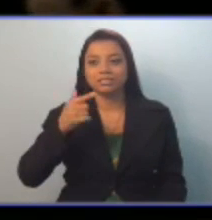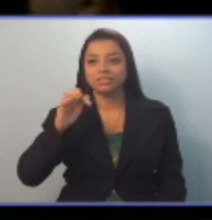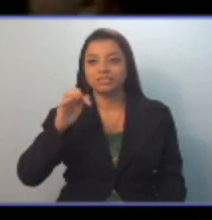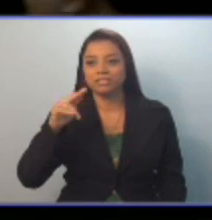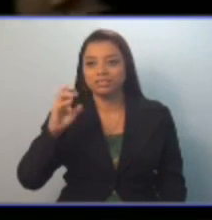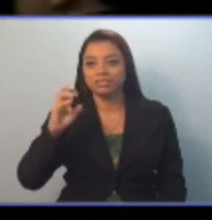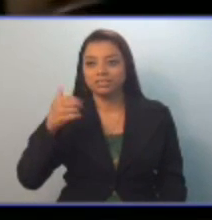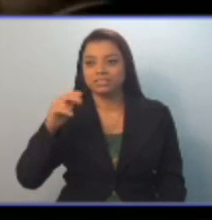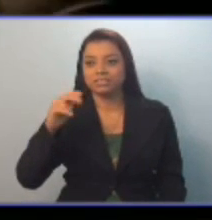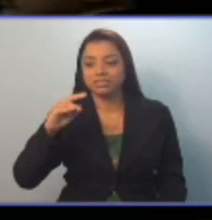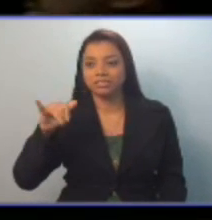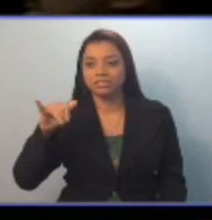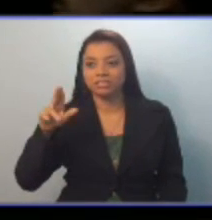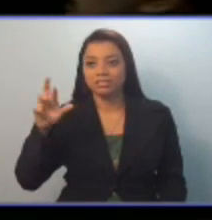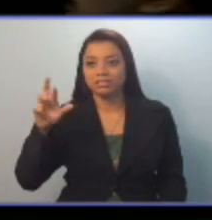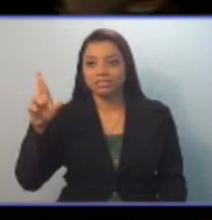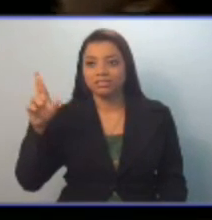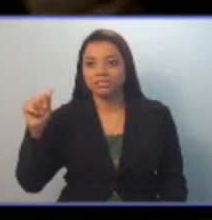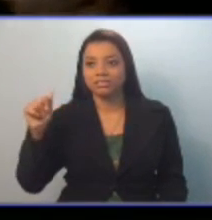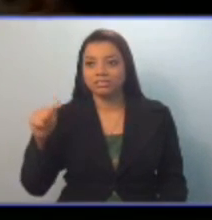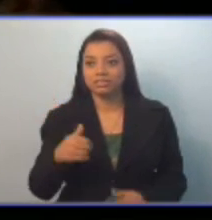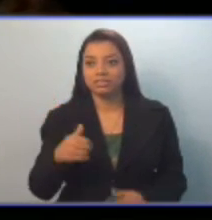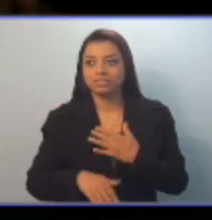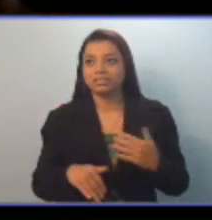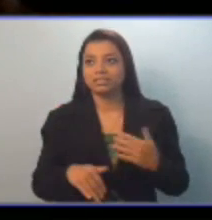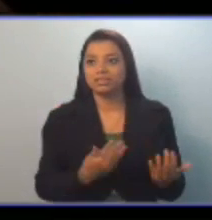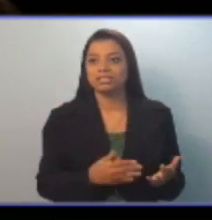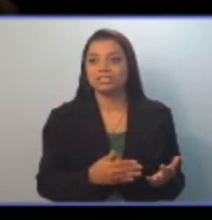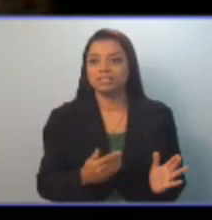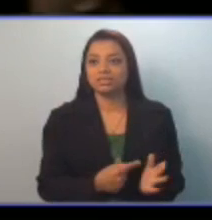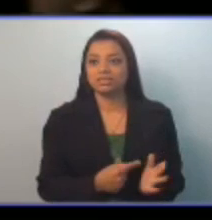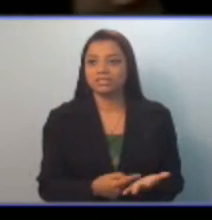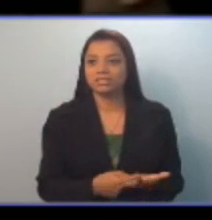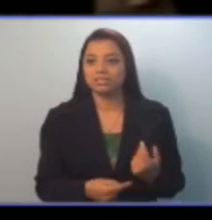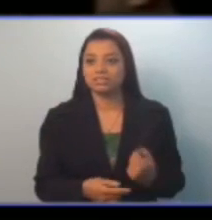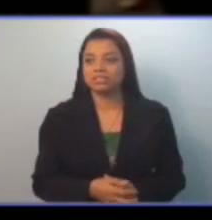Canjura. Vamos a ver un poco el movimiento que se tiene también a nuestras